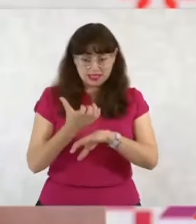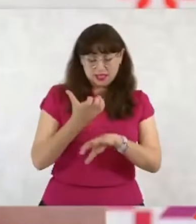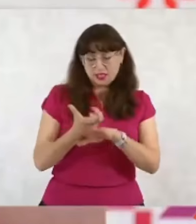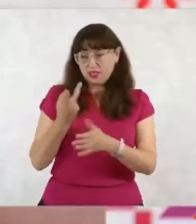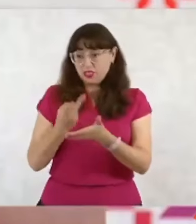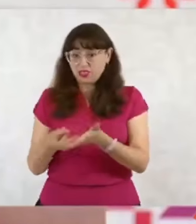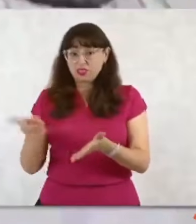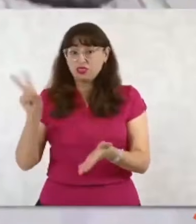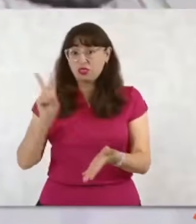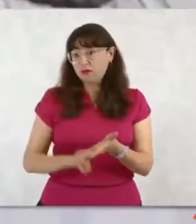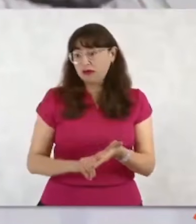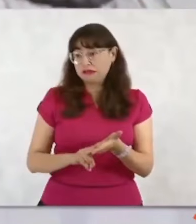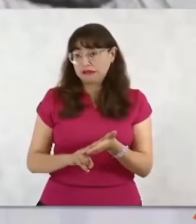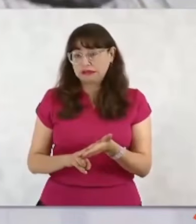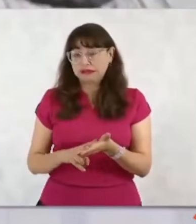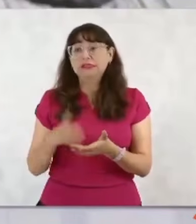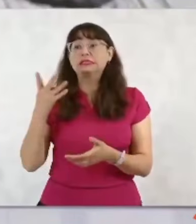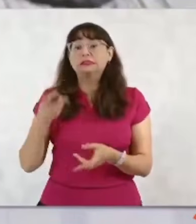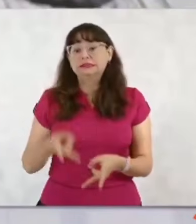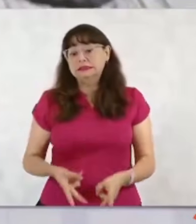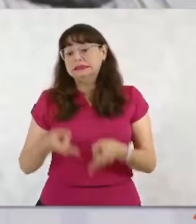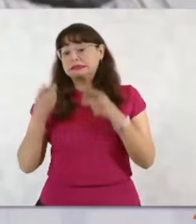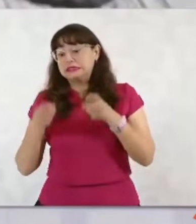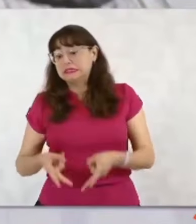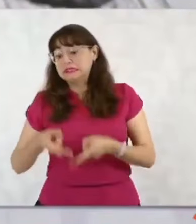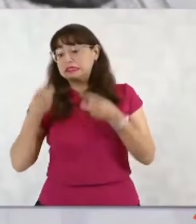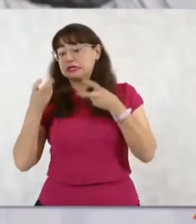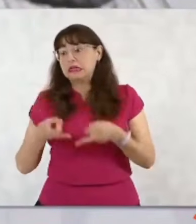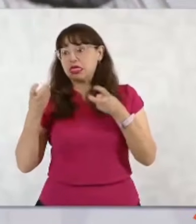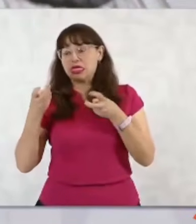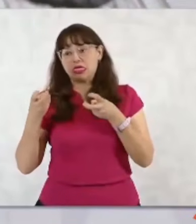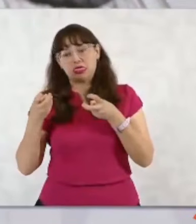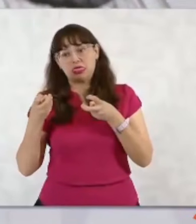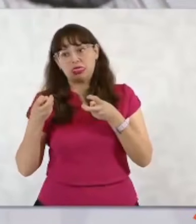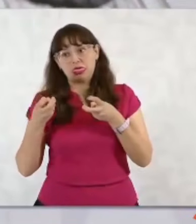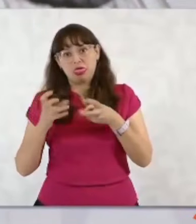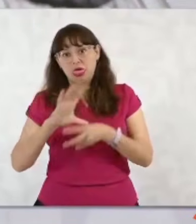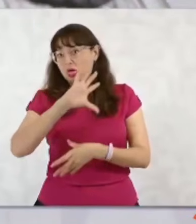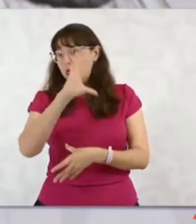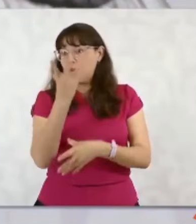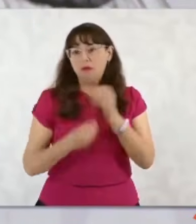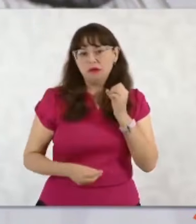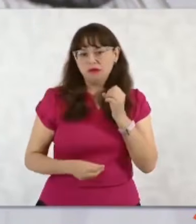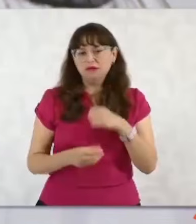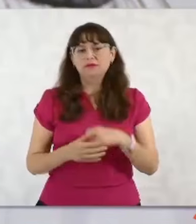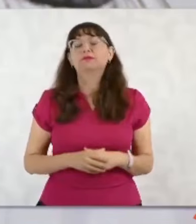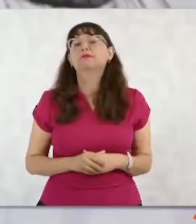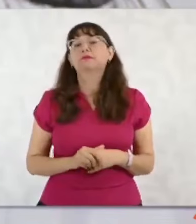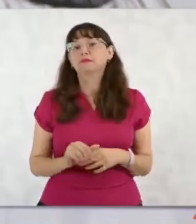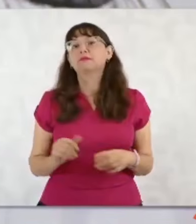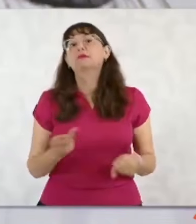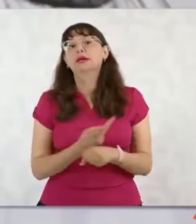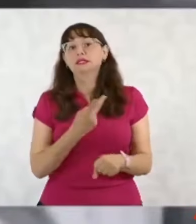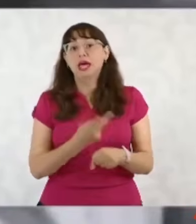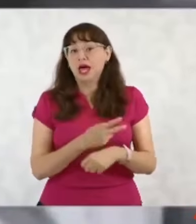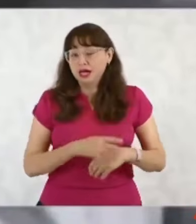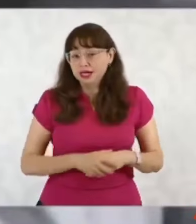mexicano-estadounidenses, que están involucrados en esta o estaban involucrados en estas redes? De eso no se